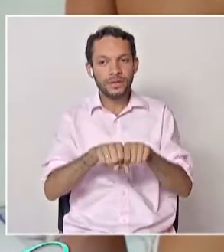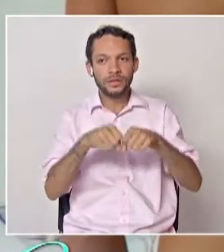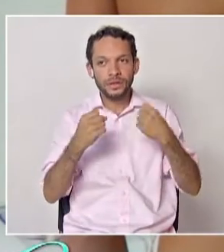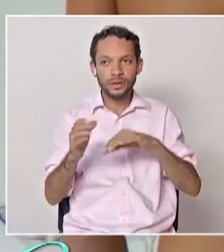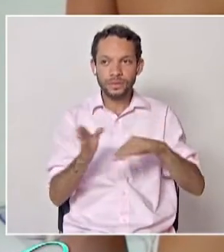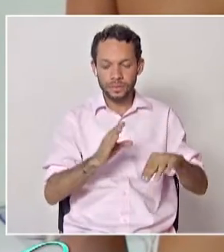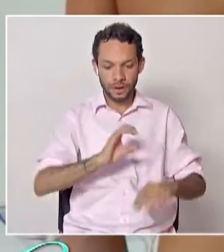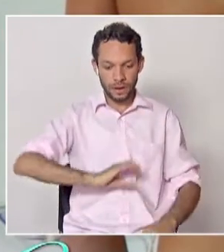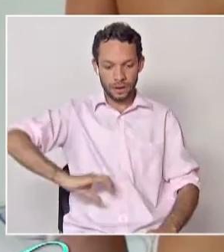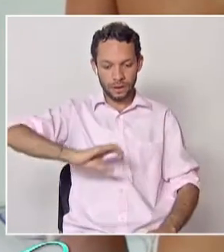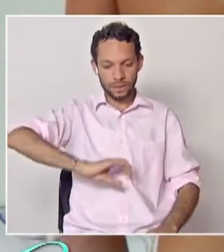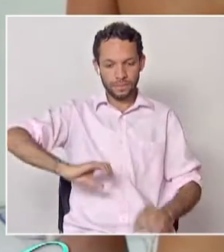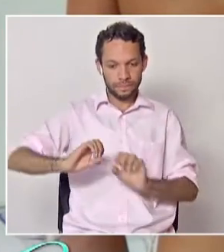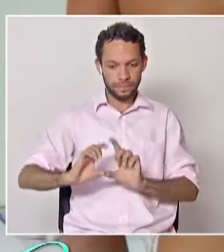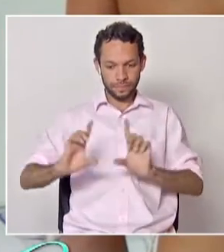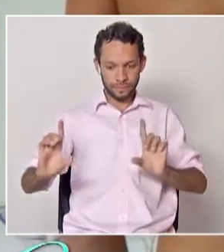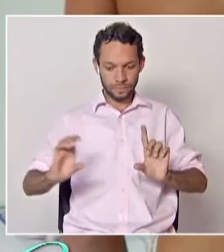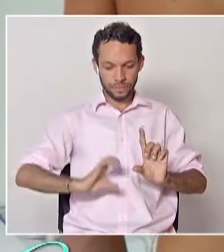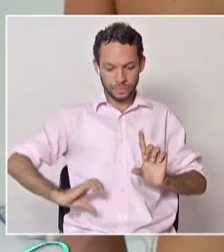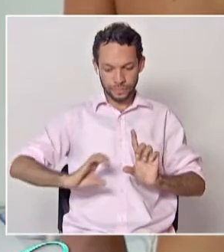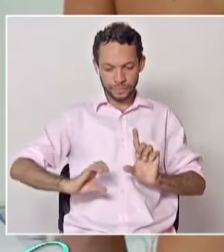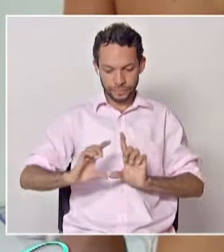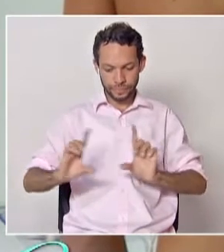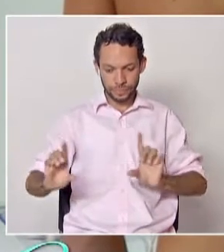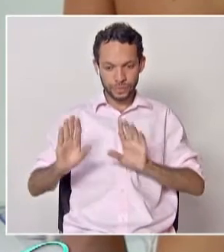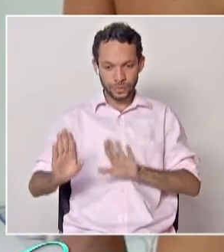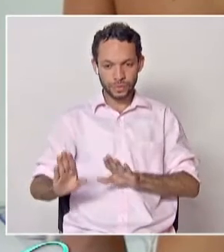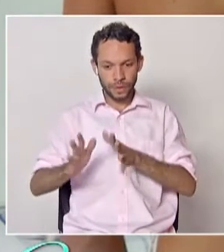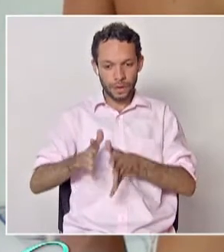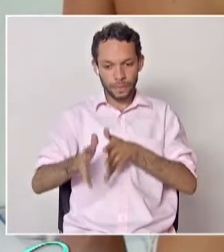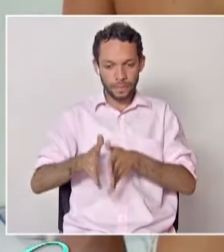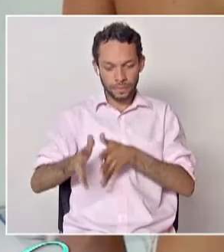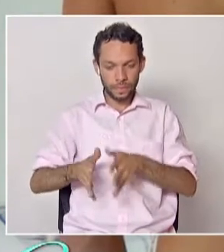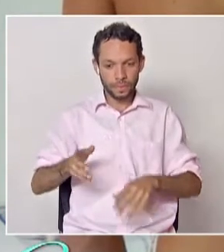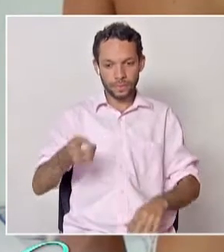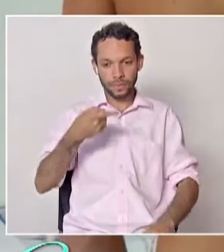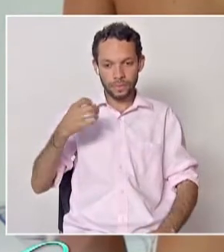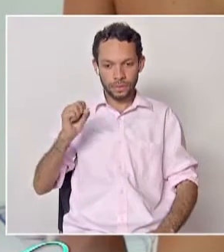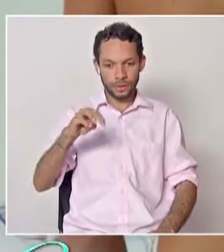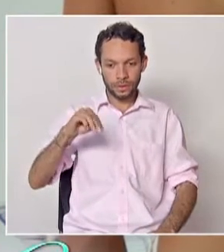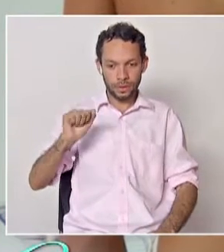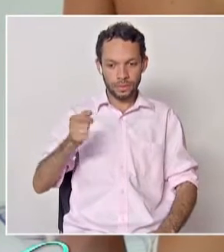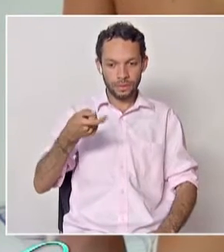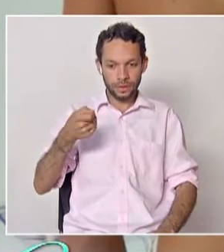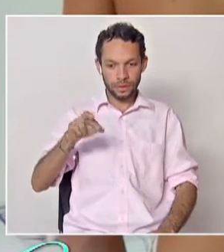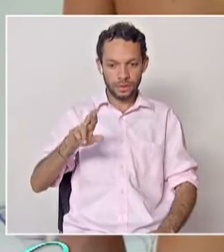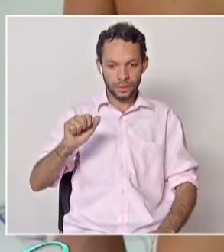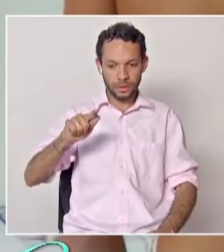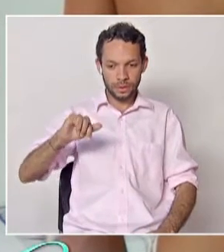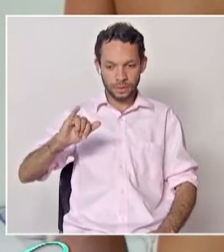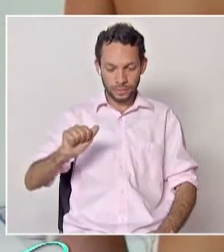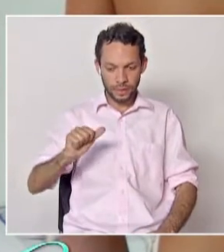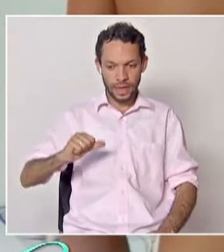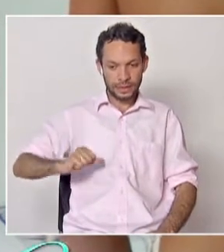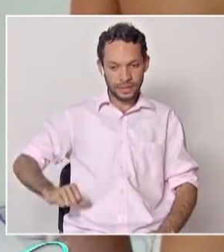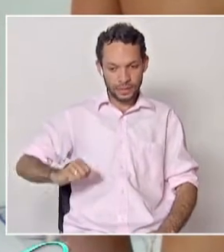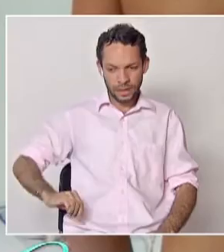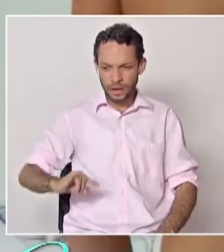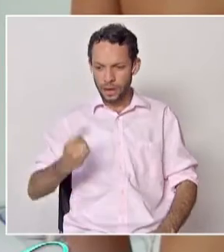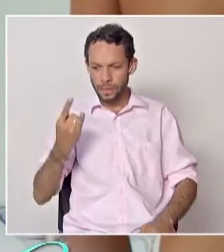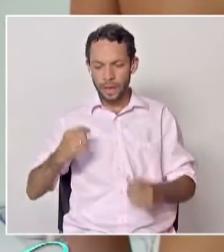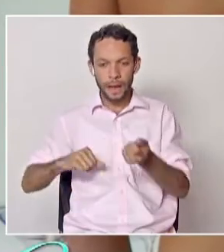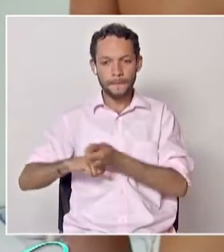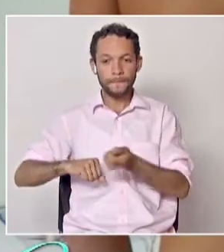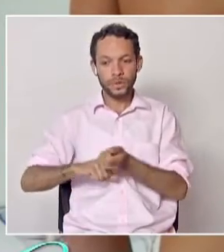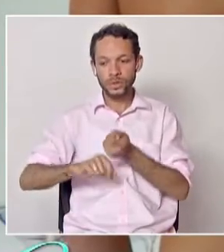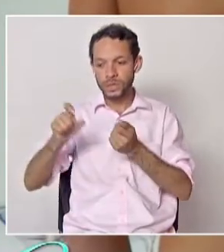La radiografía, la resonancia. Radiografía, resonancias, gamografía ósea cuando es necesario, ¿sí? En todo eso nos tenemos que apoyar.